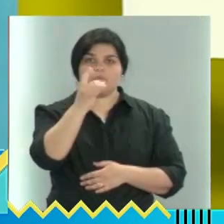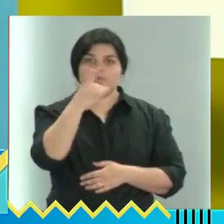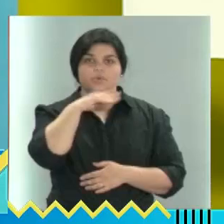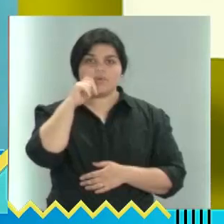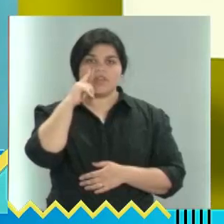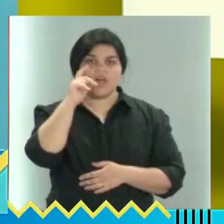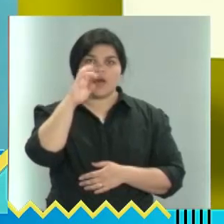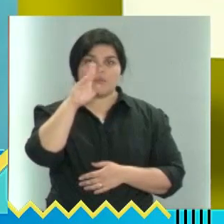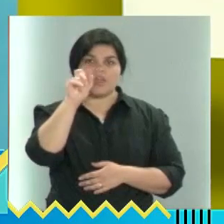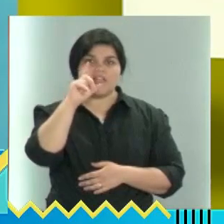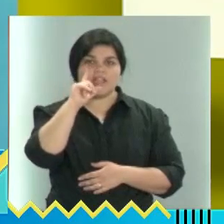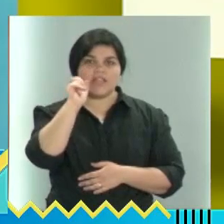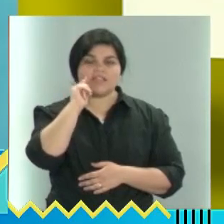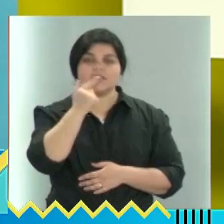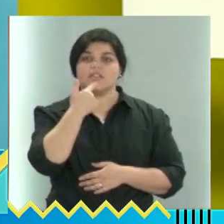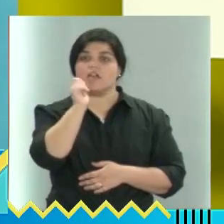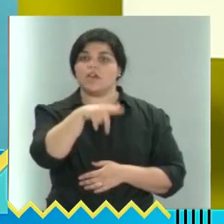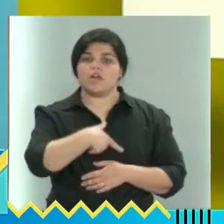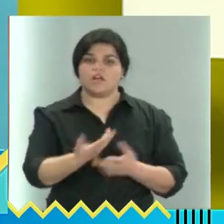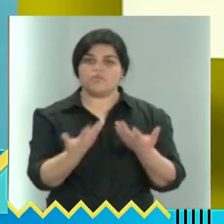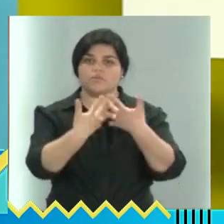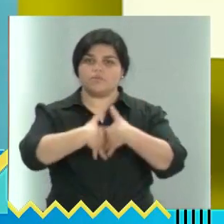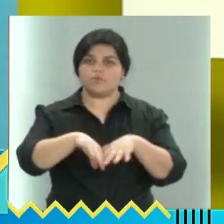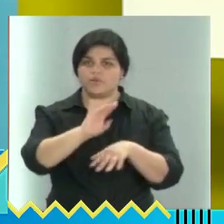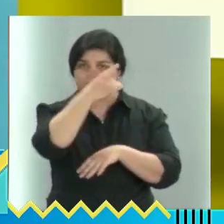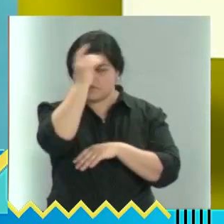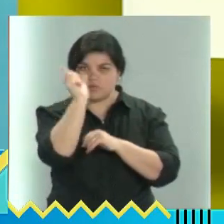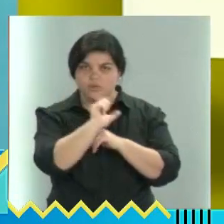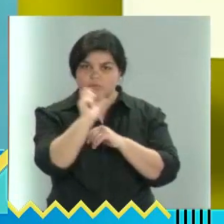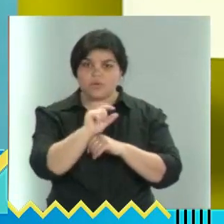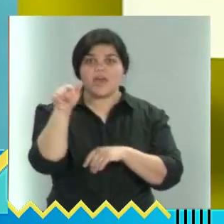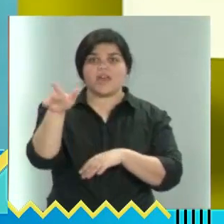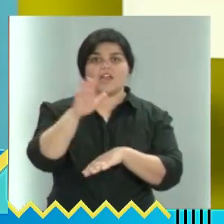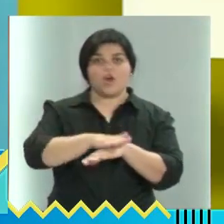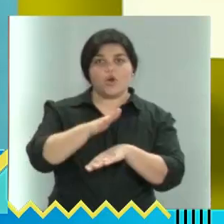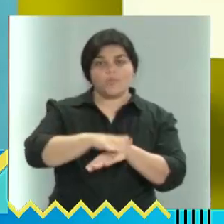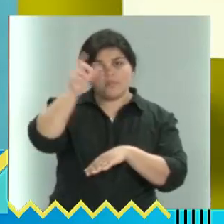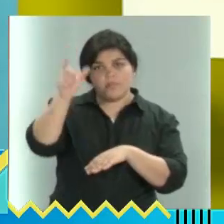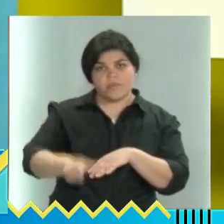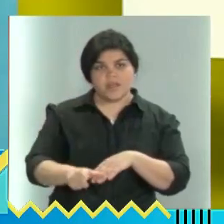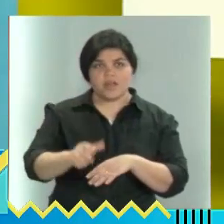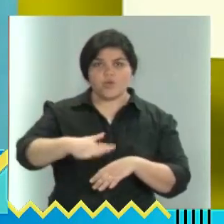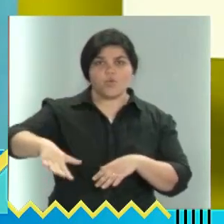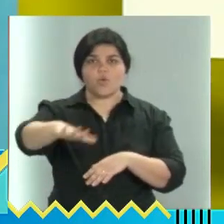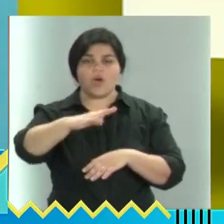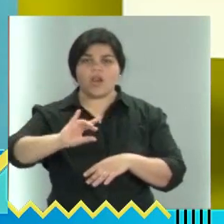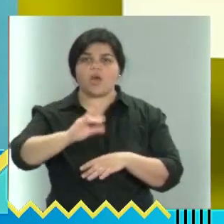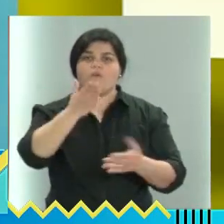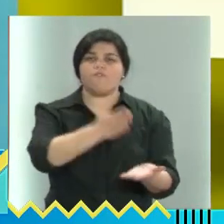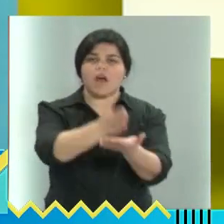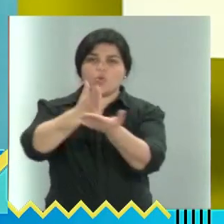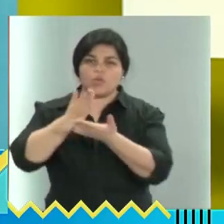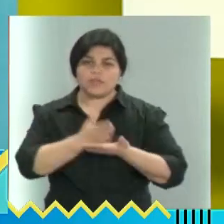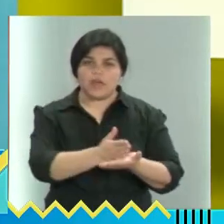de él porque está muy relacionado a la Universidad Nacional de Cuyo, ¿sí? Uno de los que diseñó, ¿sí? Este parque universitario, que estuvo